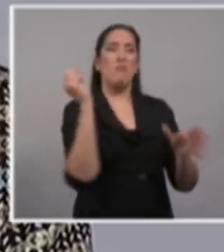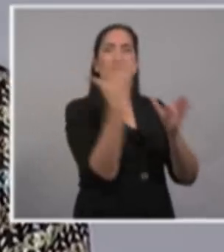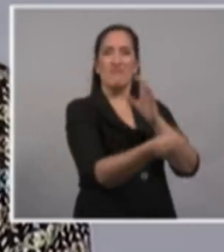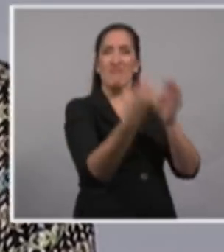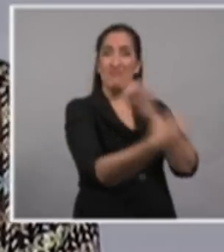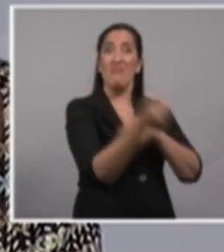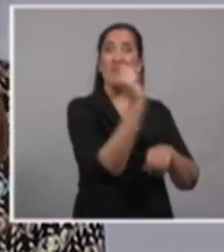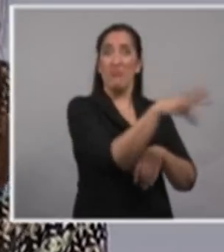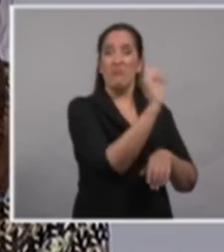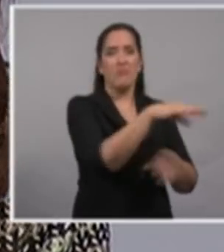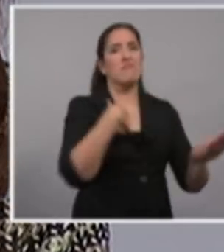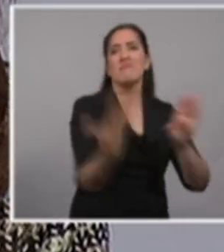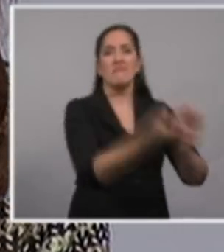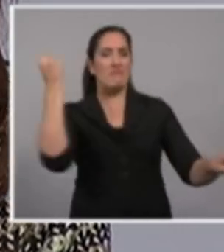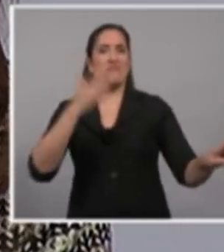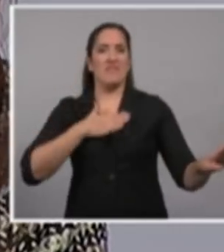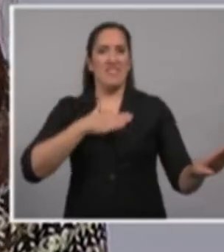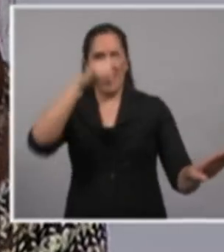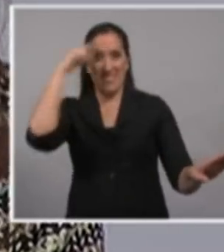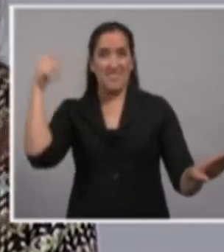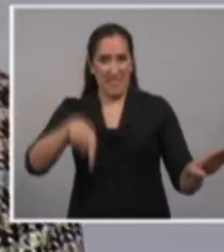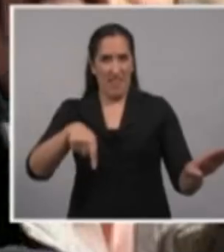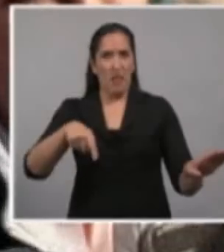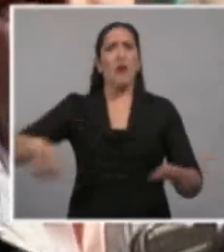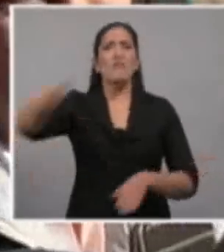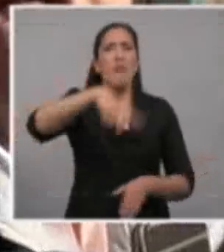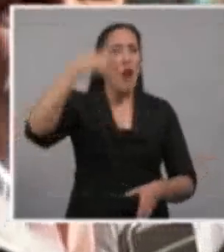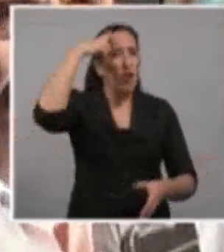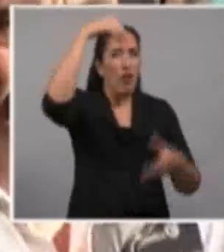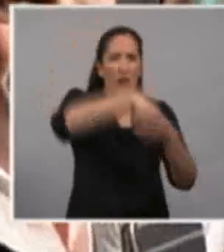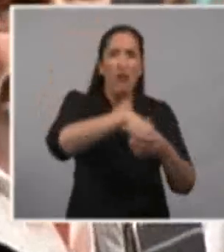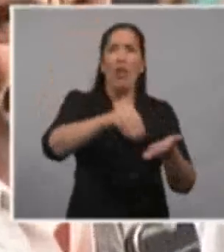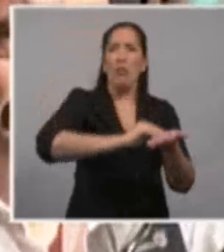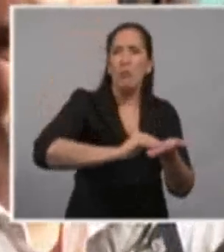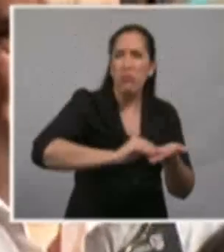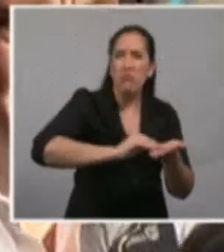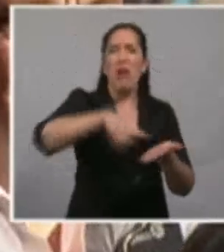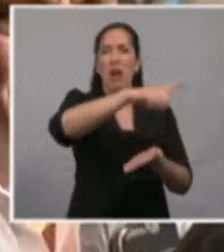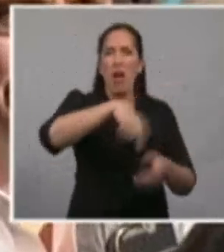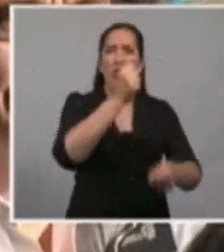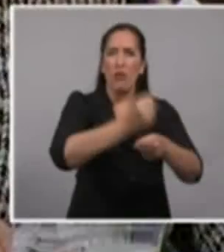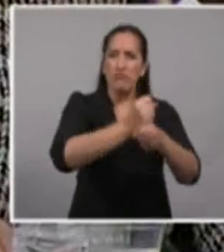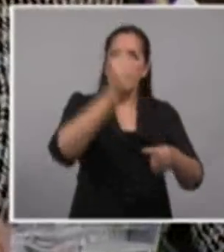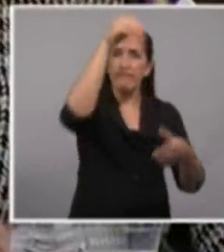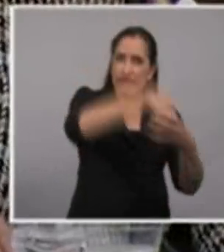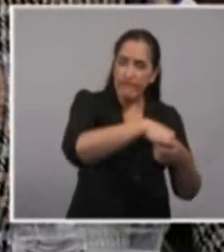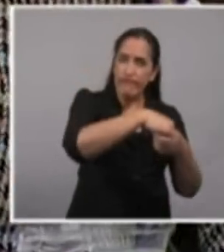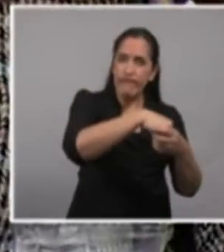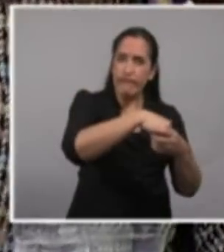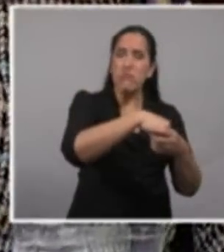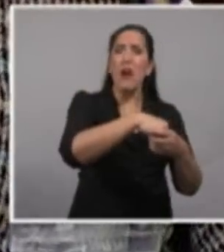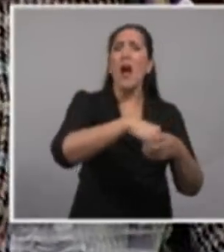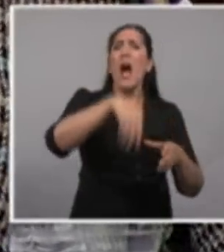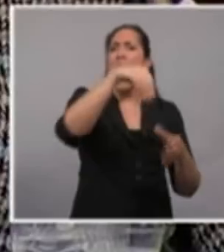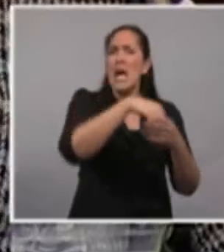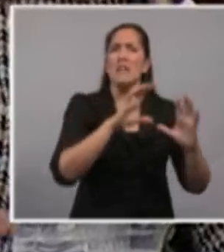Nuestros legisladores, nuestros diputados, nuestros senadores, en